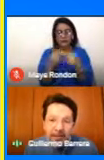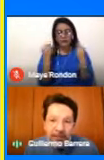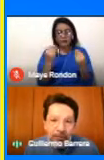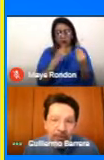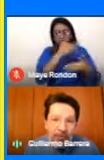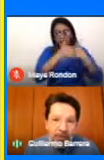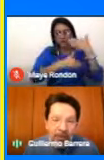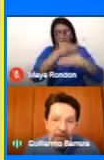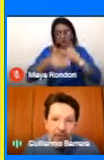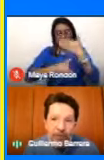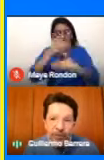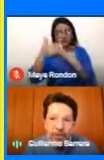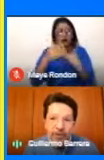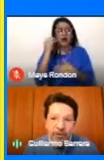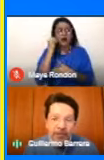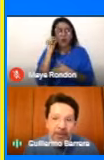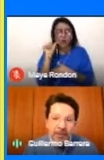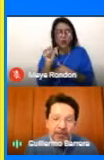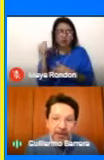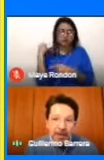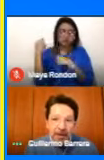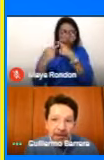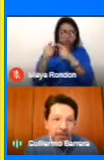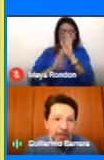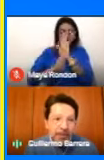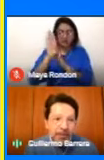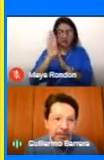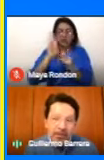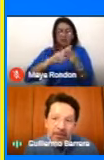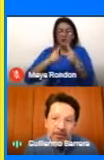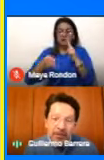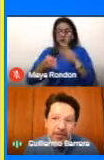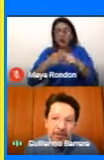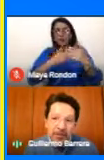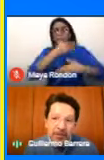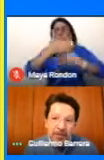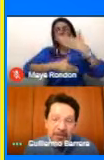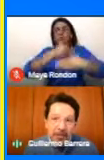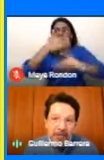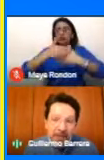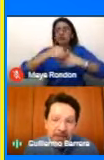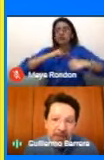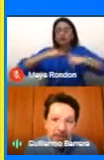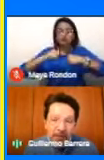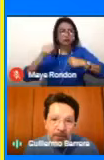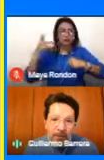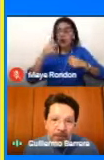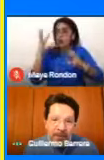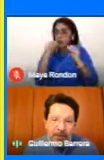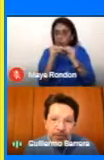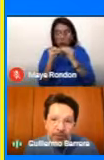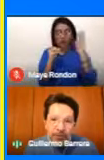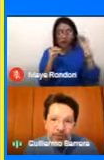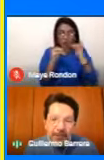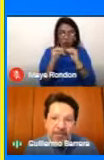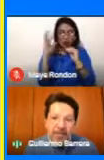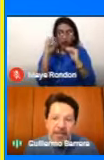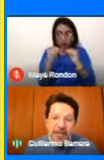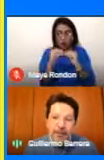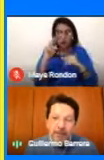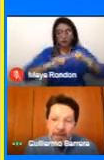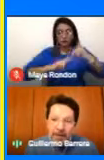tramitar. Nuestros abuelos construyeron los barrios a punta de procesos de cogestión. Se ponían de acuerdo para construir